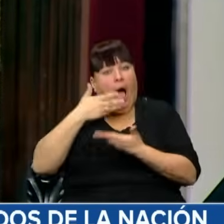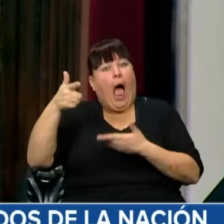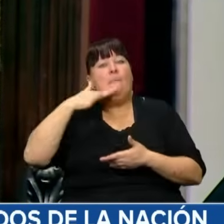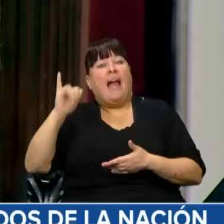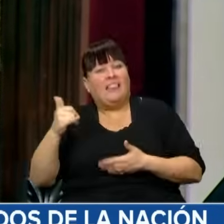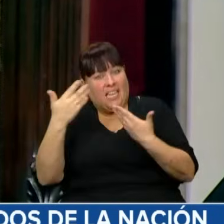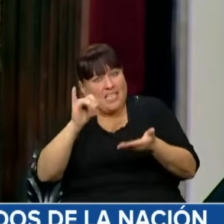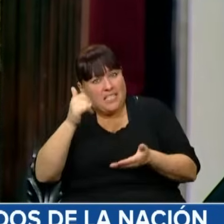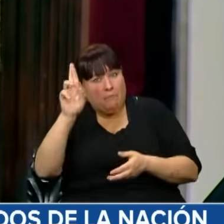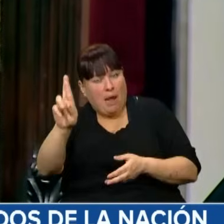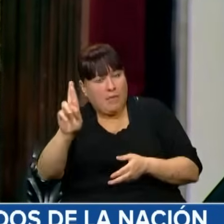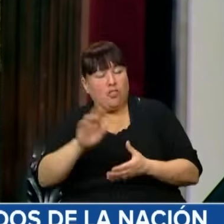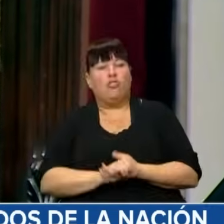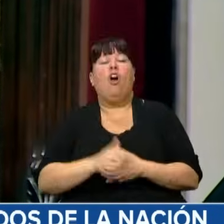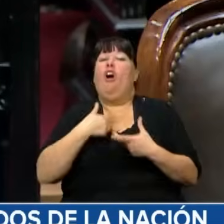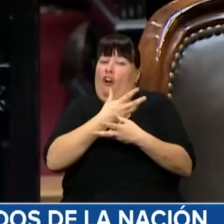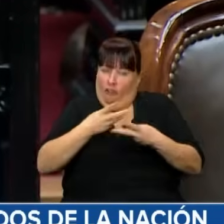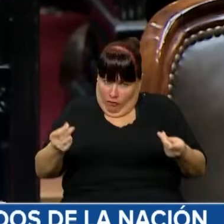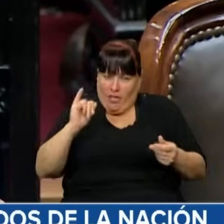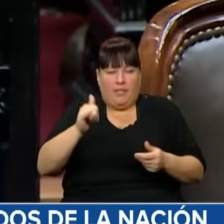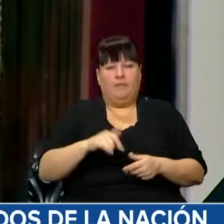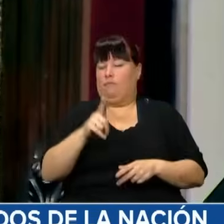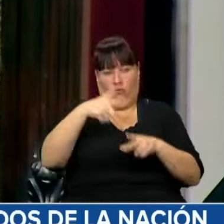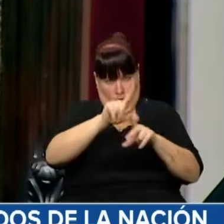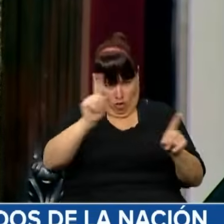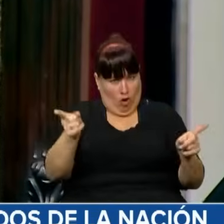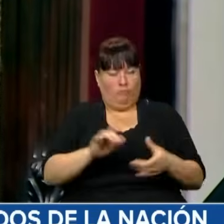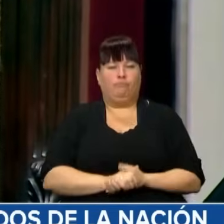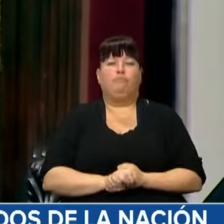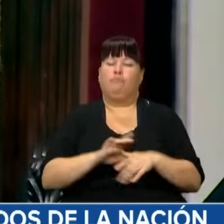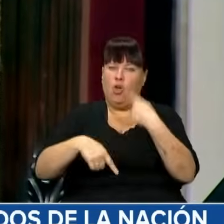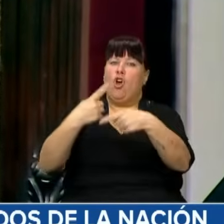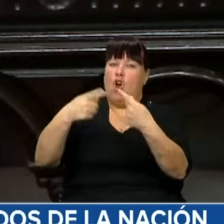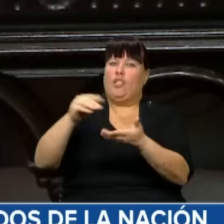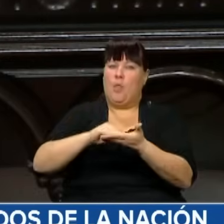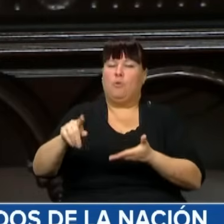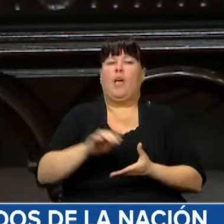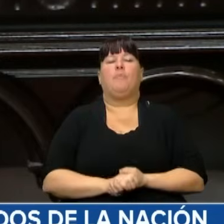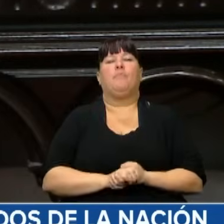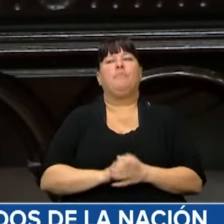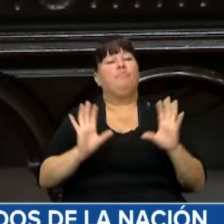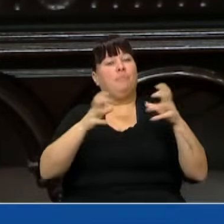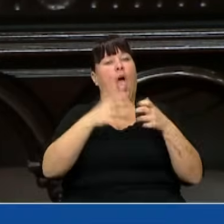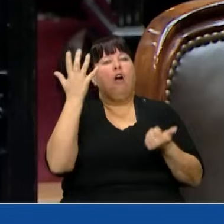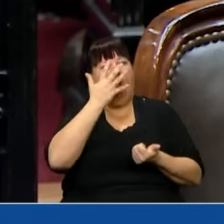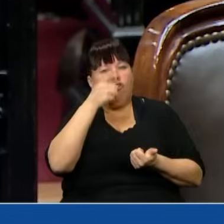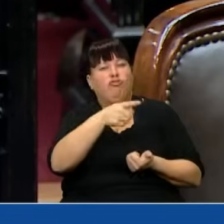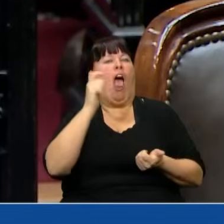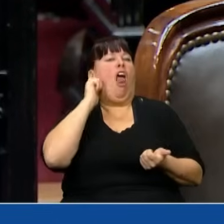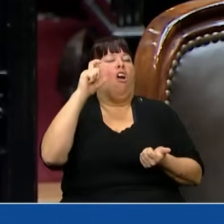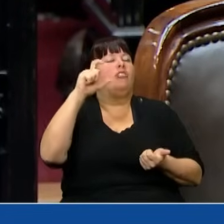la palabra al diputado Martínez que le da, cuando pide una interrupción. Con mucho gusto. No le da la interrupción, diputado Martínez. Continúe, diputado Iglesias. La casta de Moyano, la de la